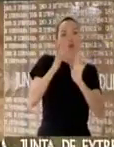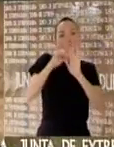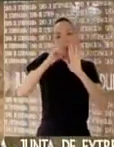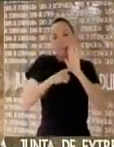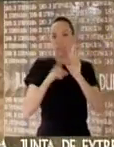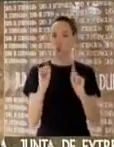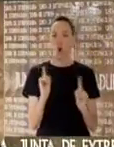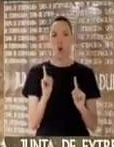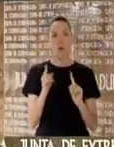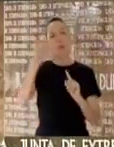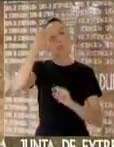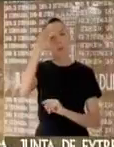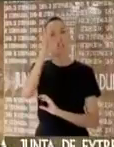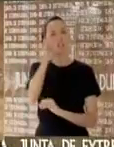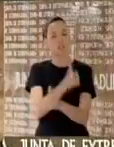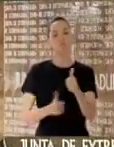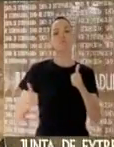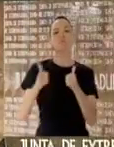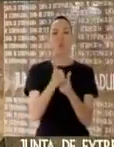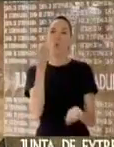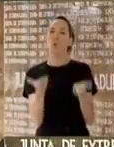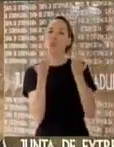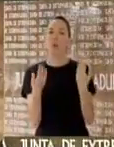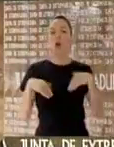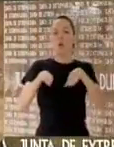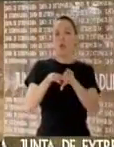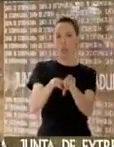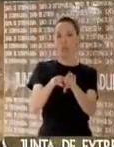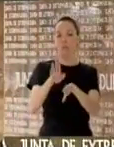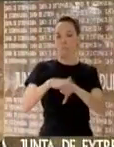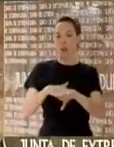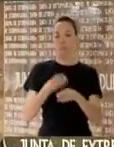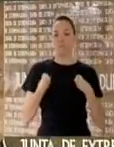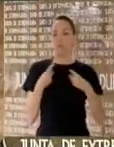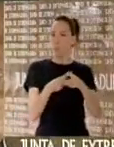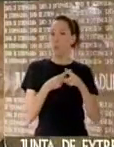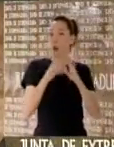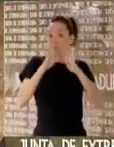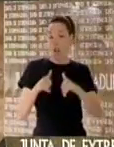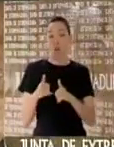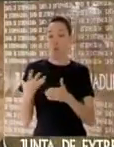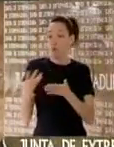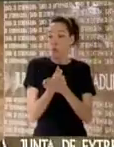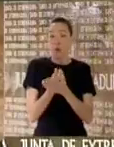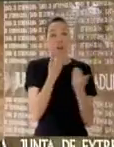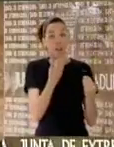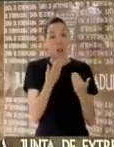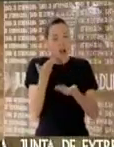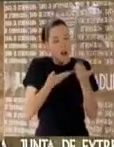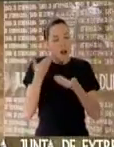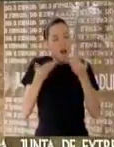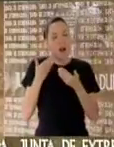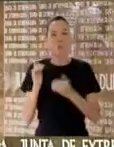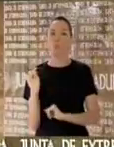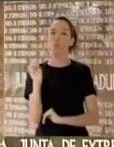defensa de la igualdad y de la justicia como un elemento básico de un proyecto de convivencia, que al final es lo que hemos construido entre todos y lo que no